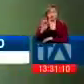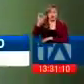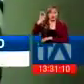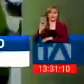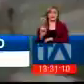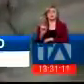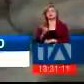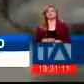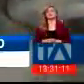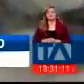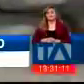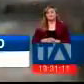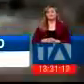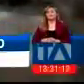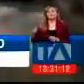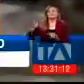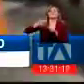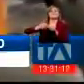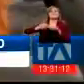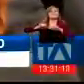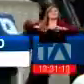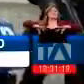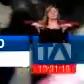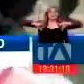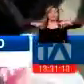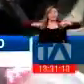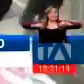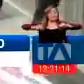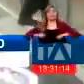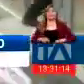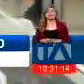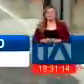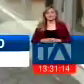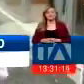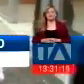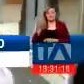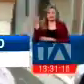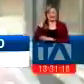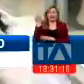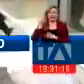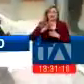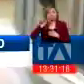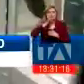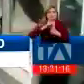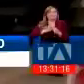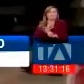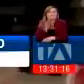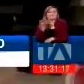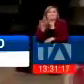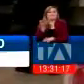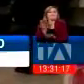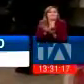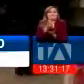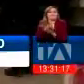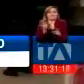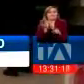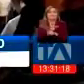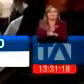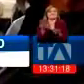los hoy procesados por estar vinculados a tramas de corrupción que ganaron terreno en época de pandemia, principalmente con adquisiciones de